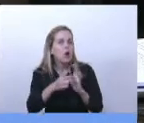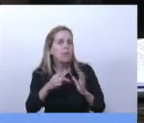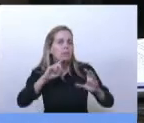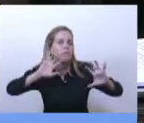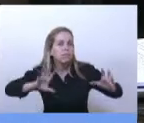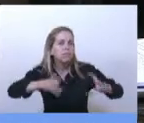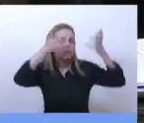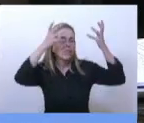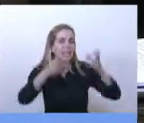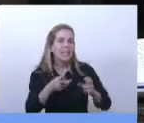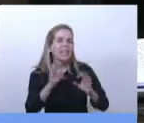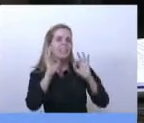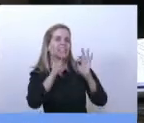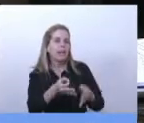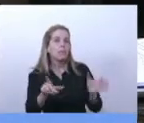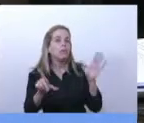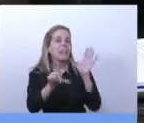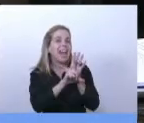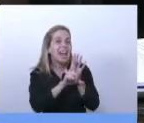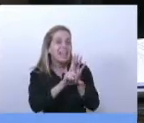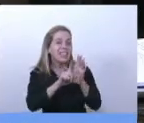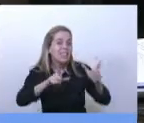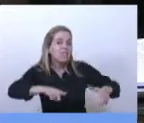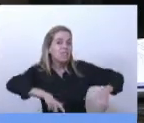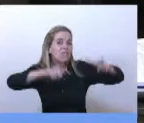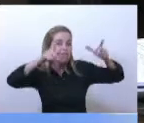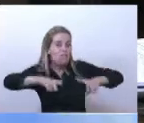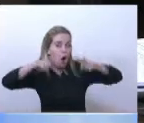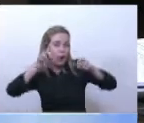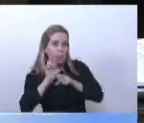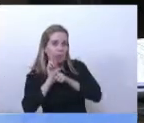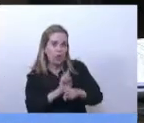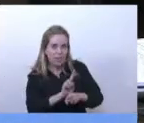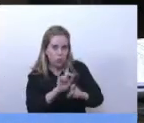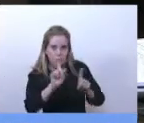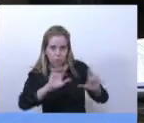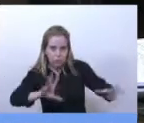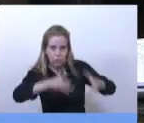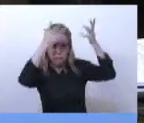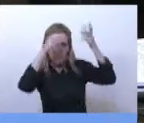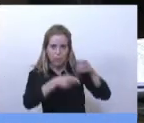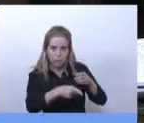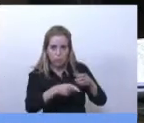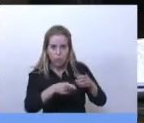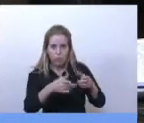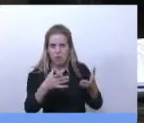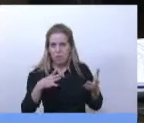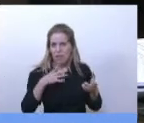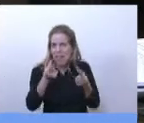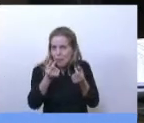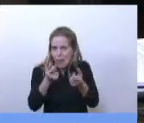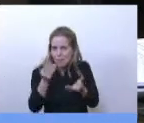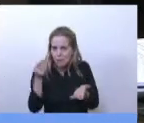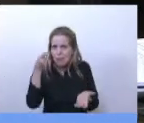ley de bosques está absolutamente de financiado hacia que si quisiésemos decirle a los argentinos